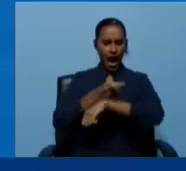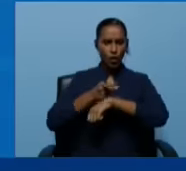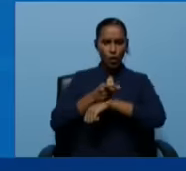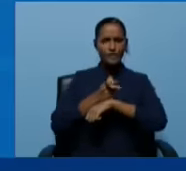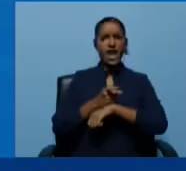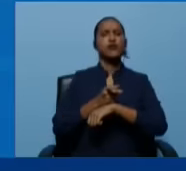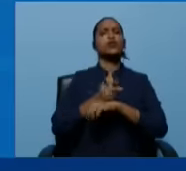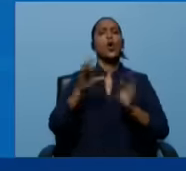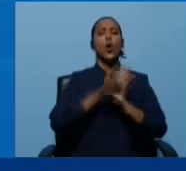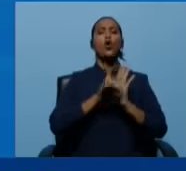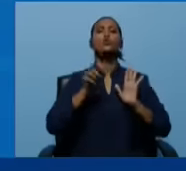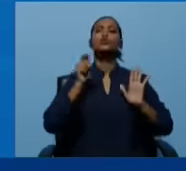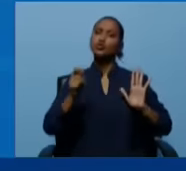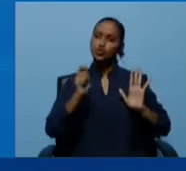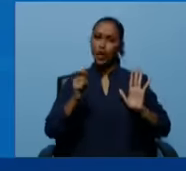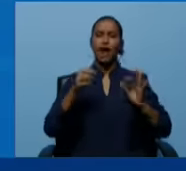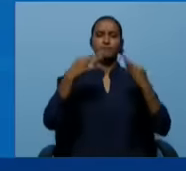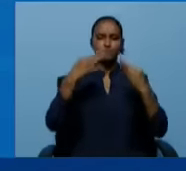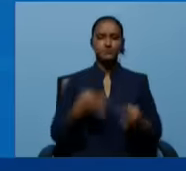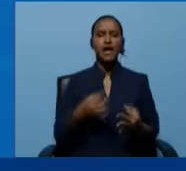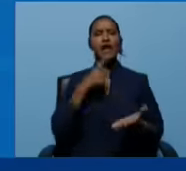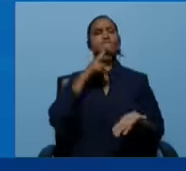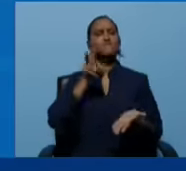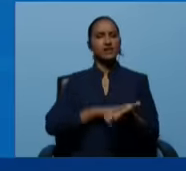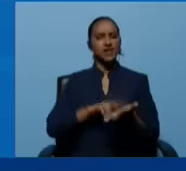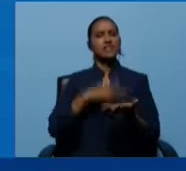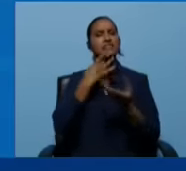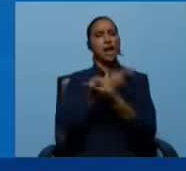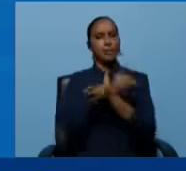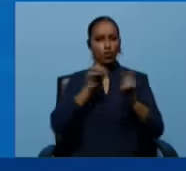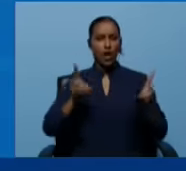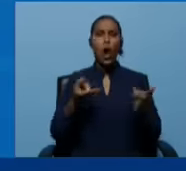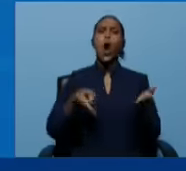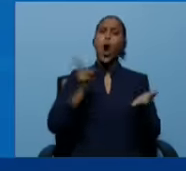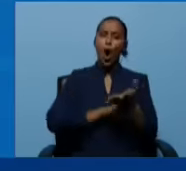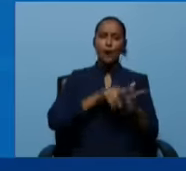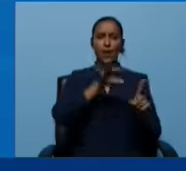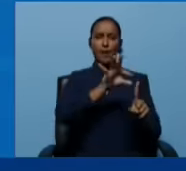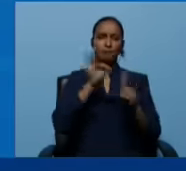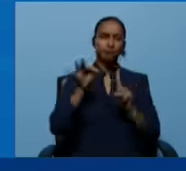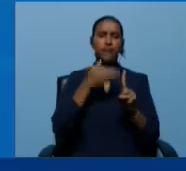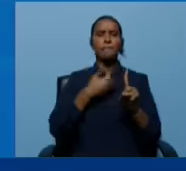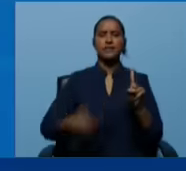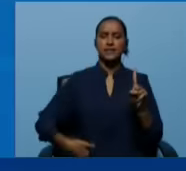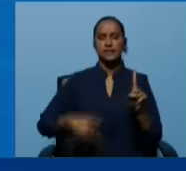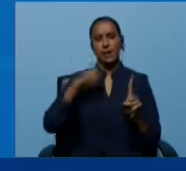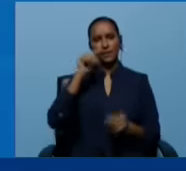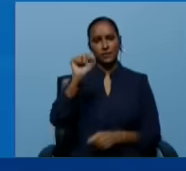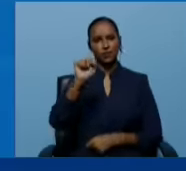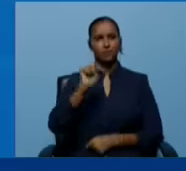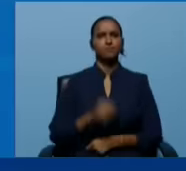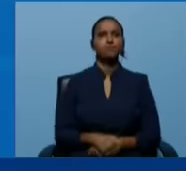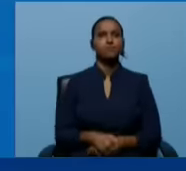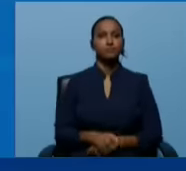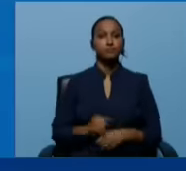constitucional legítimo y democráticamente reelecto. 9.